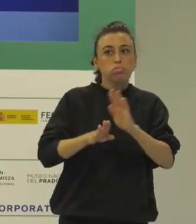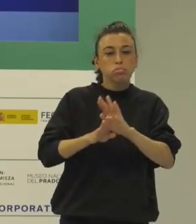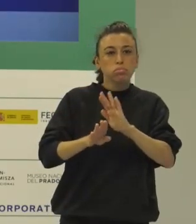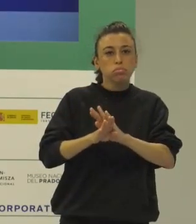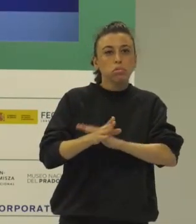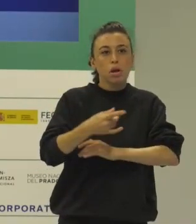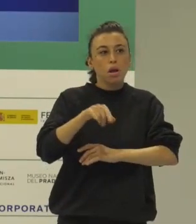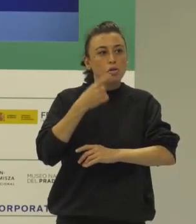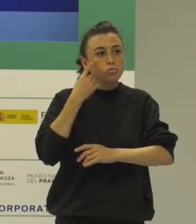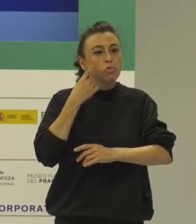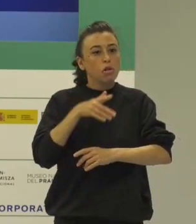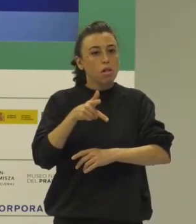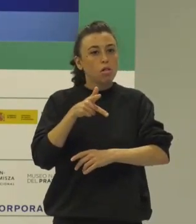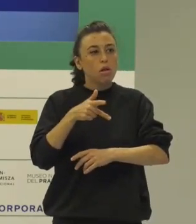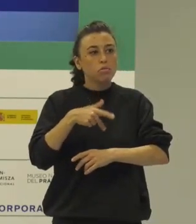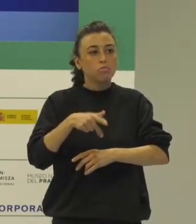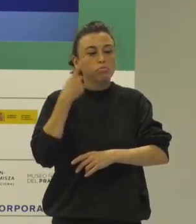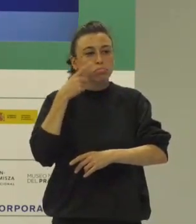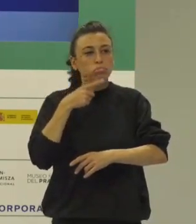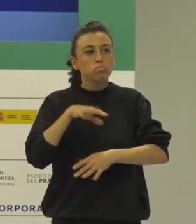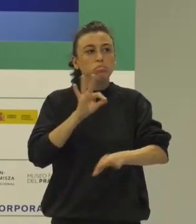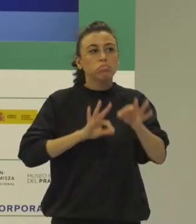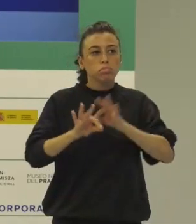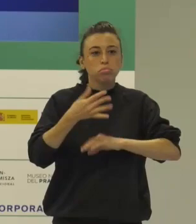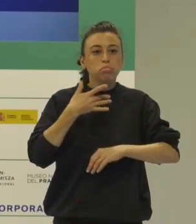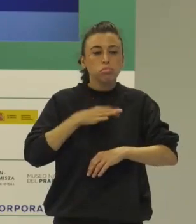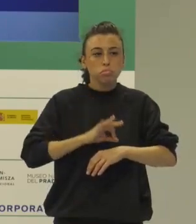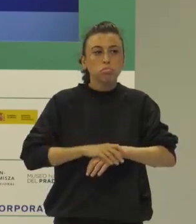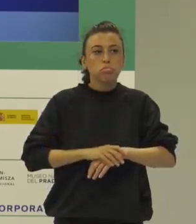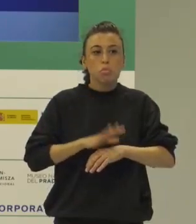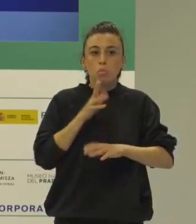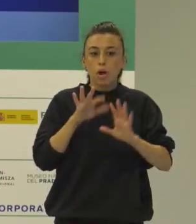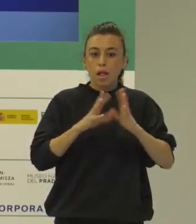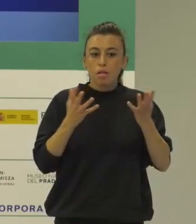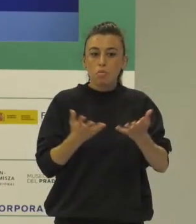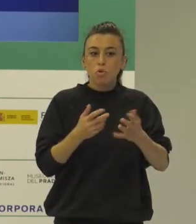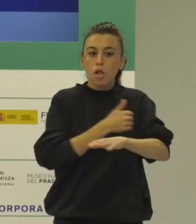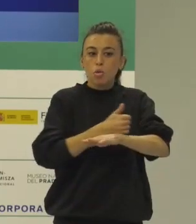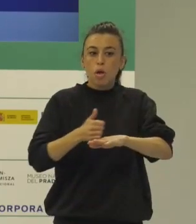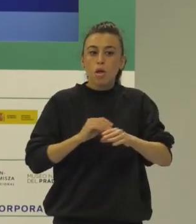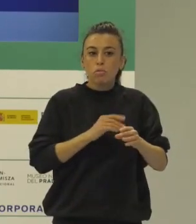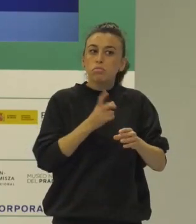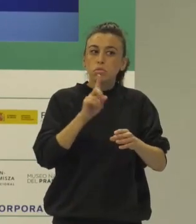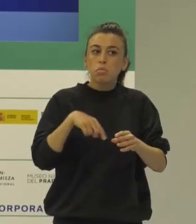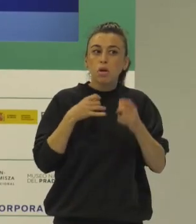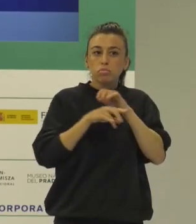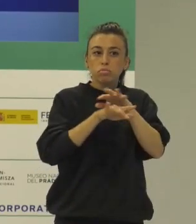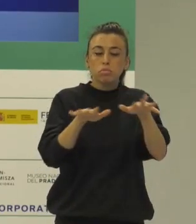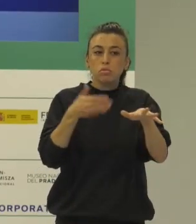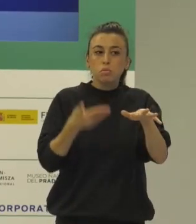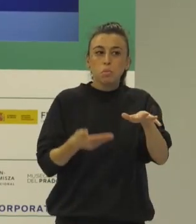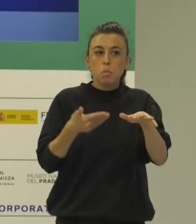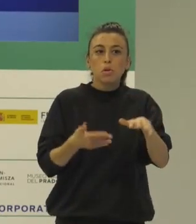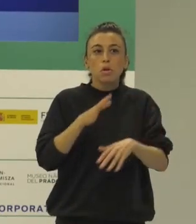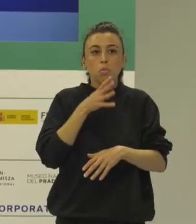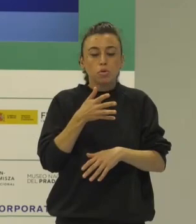tomar decisiones, porque no es un asunto solo de la prensa, y la ciudadanía del mundo también. Por eso es importante este espacio, porque si